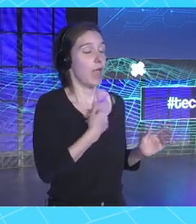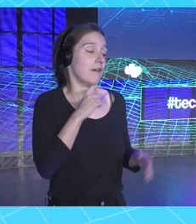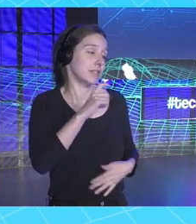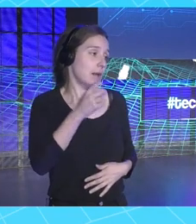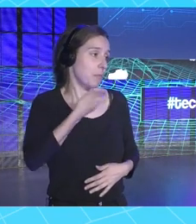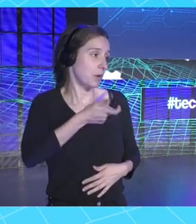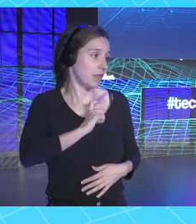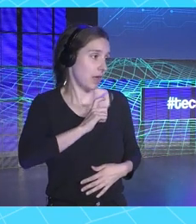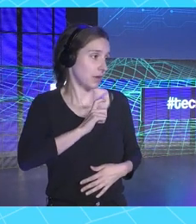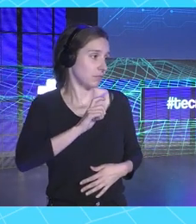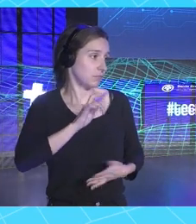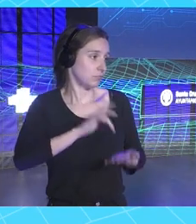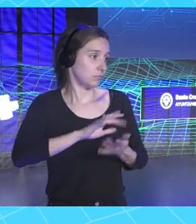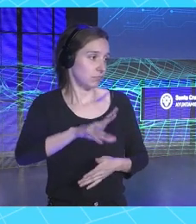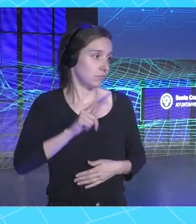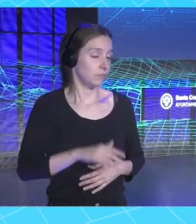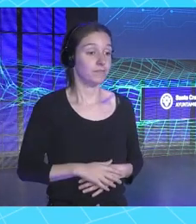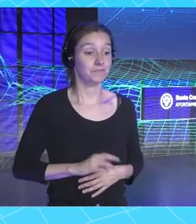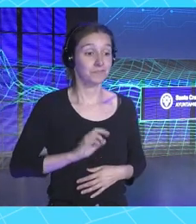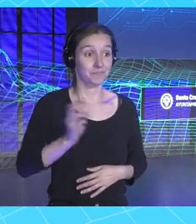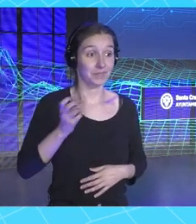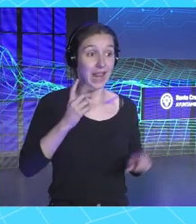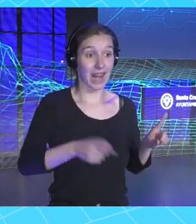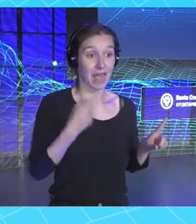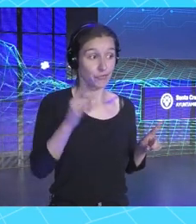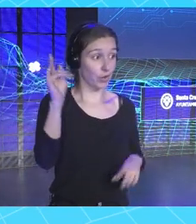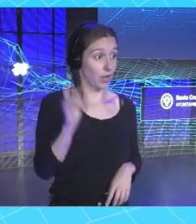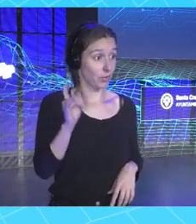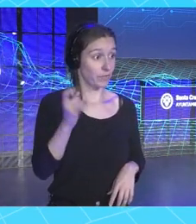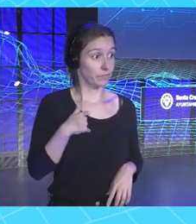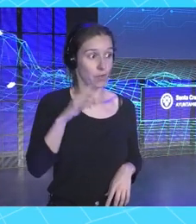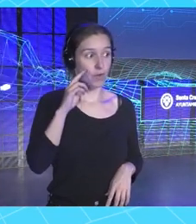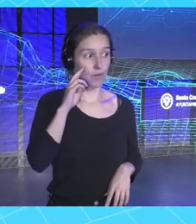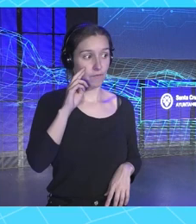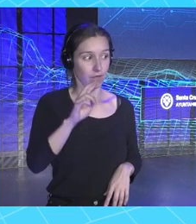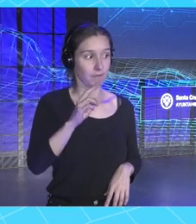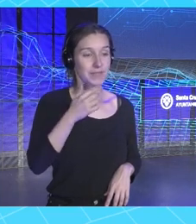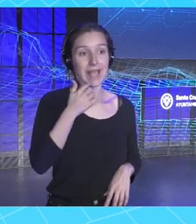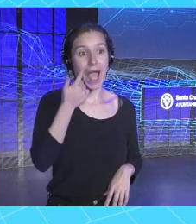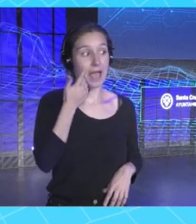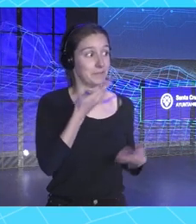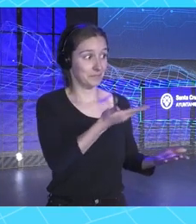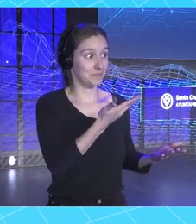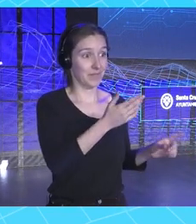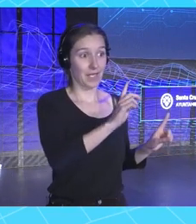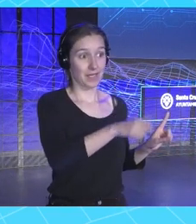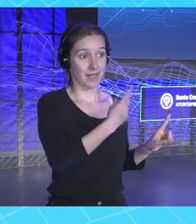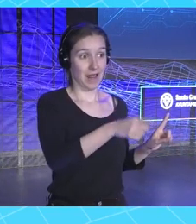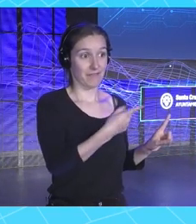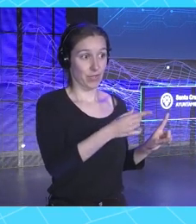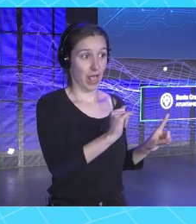robo lavadoras con WiFi tío yo los veo ahora cada vez que voy a llamar y me dicen no esta lavadora tiene WiFi